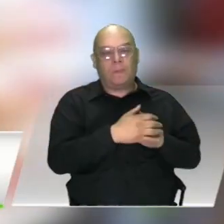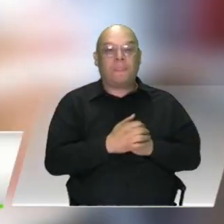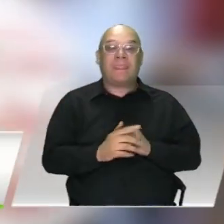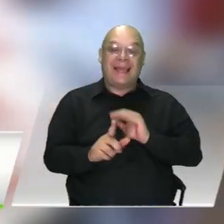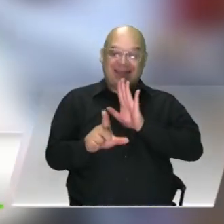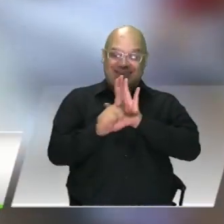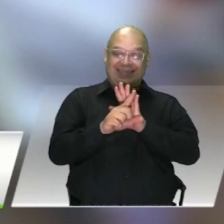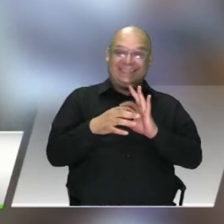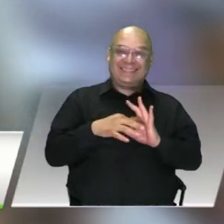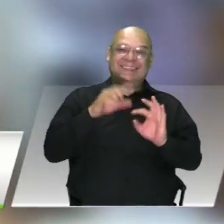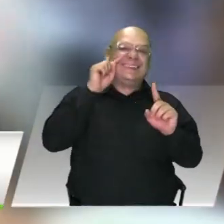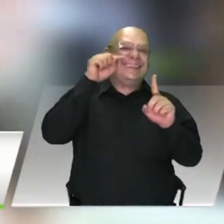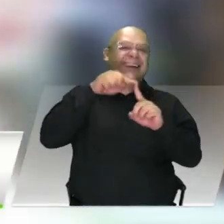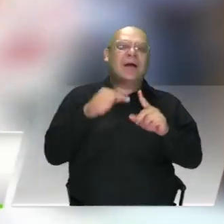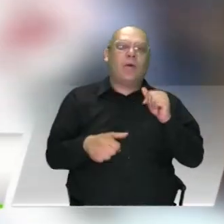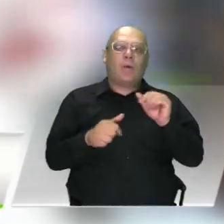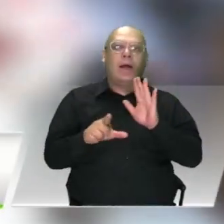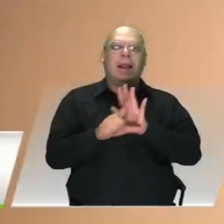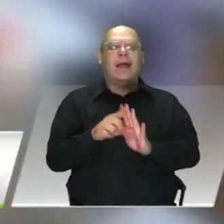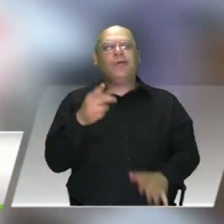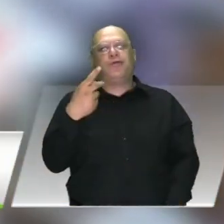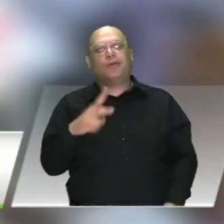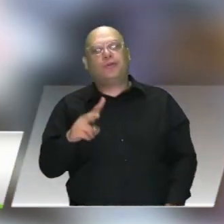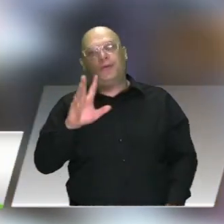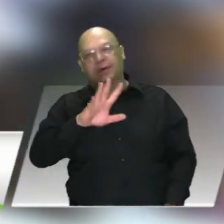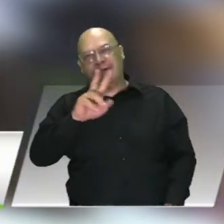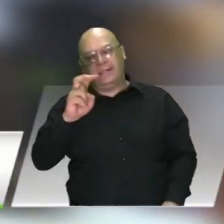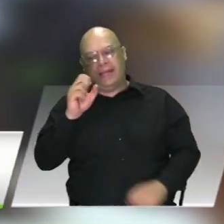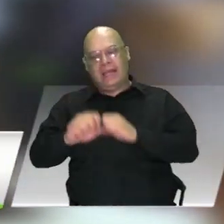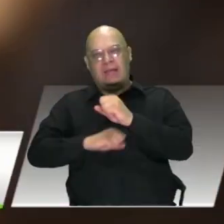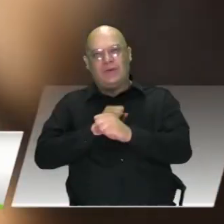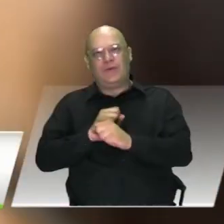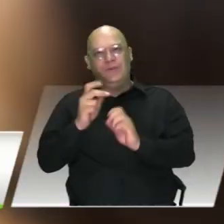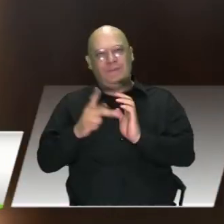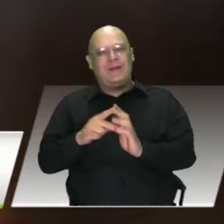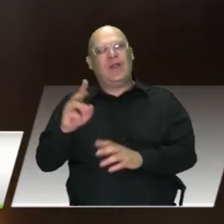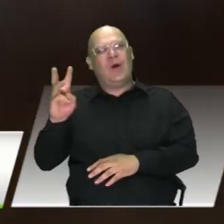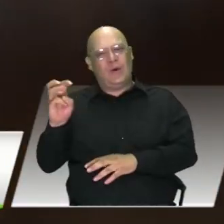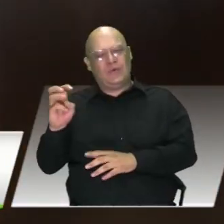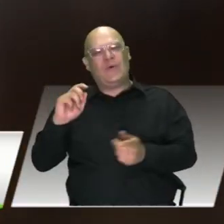ley se busca modificar la ley 1257 del 2008